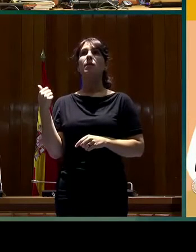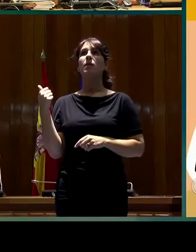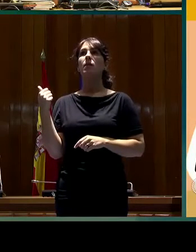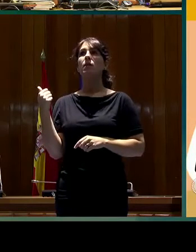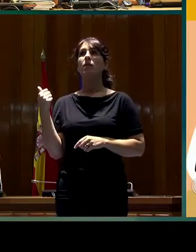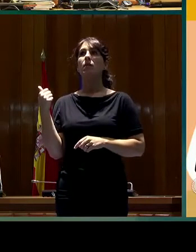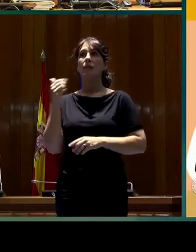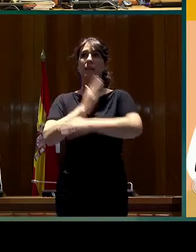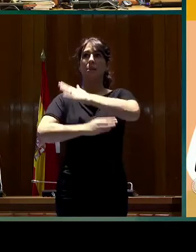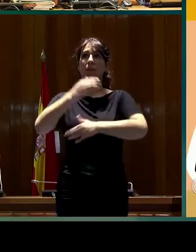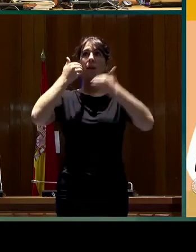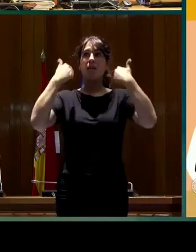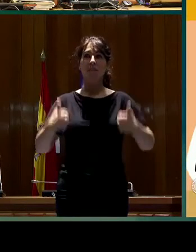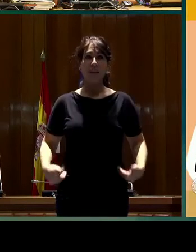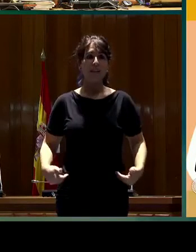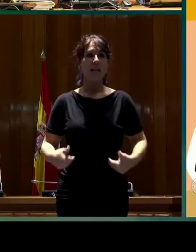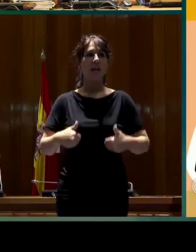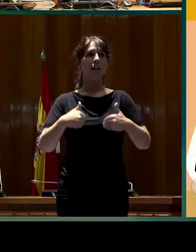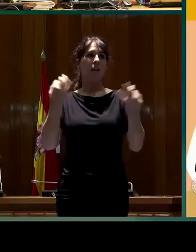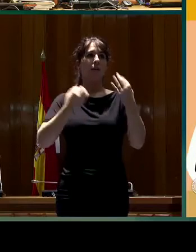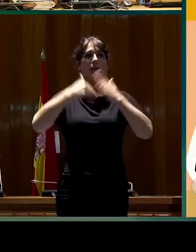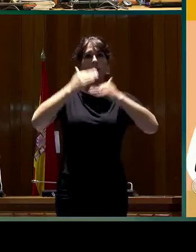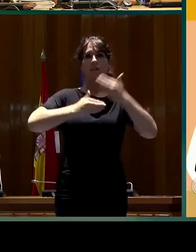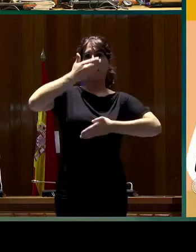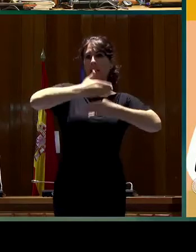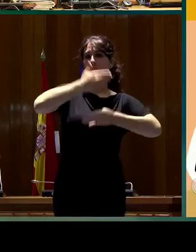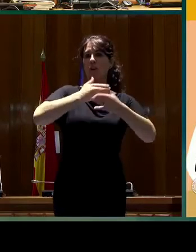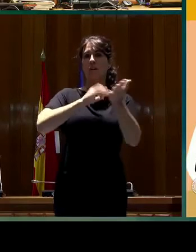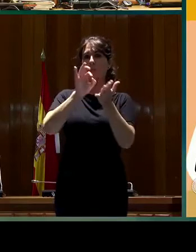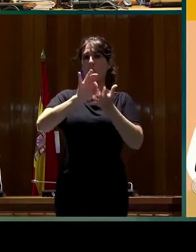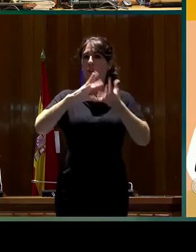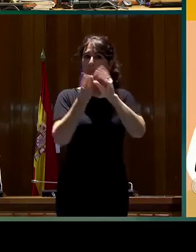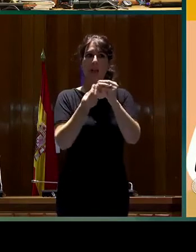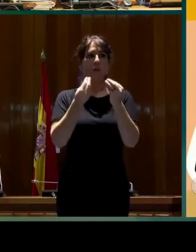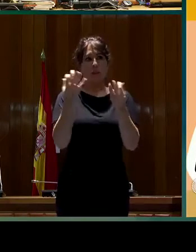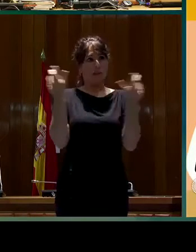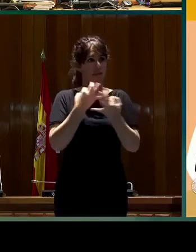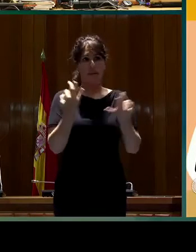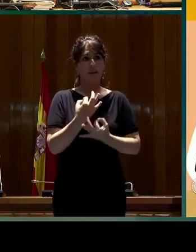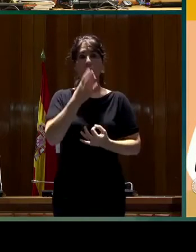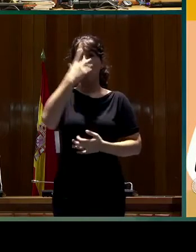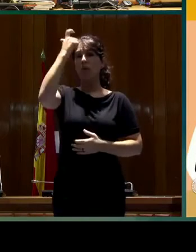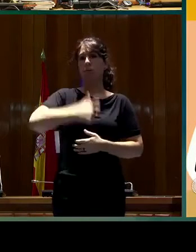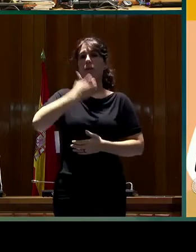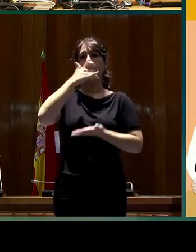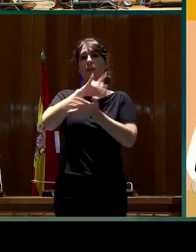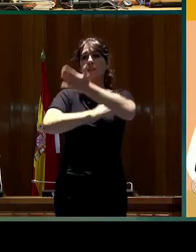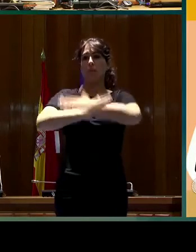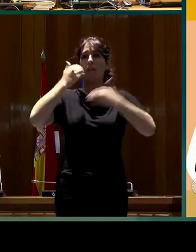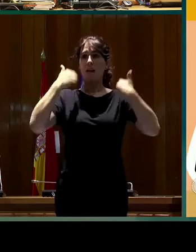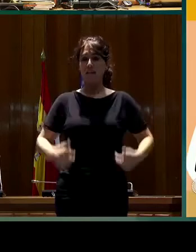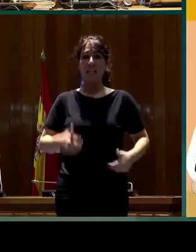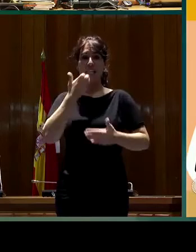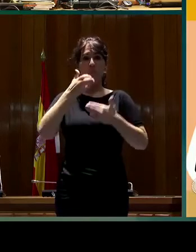para discapacidades físicas serían barreras arquitectónicas y servicios adaptados. El tema es que una persona con discapacidad física, si entra por la puerta de